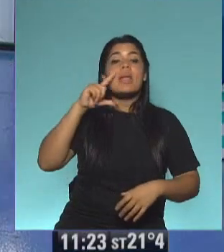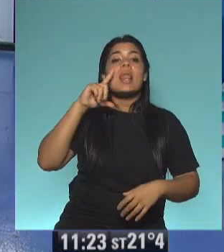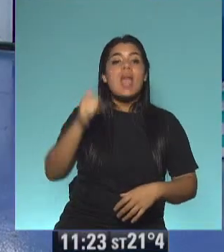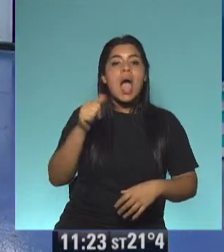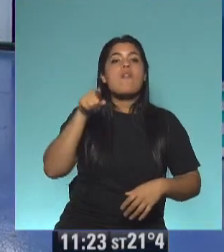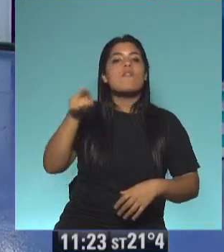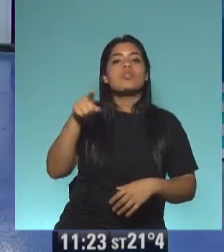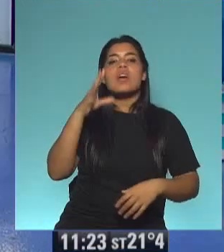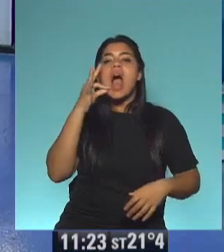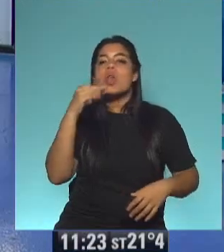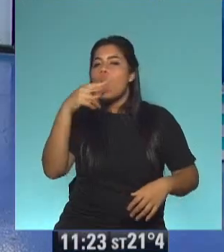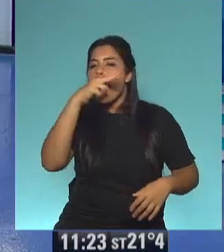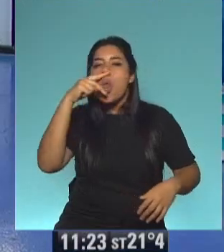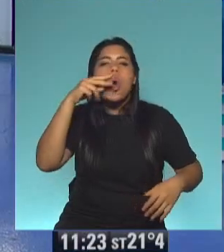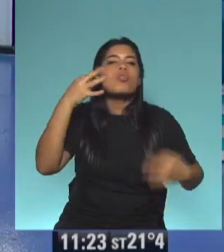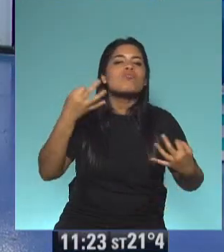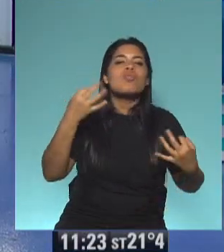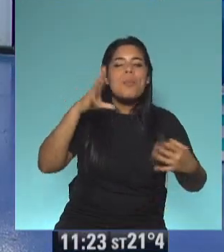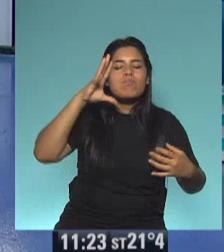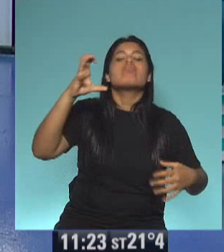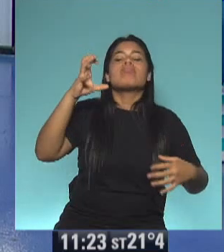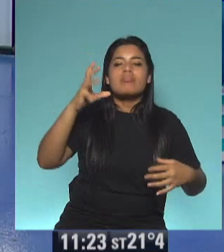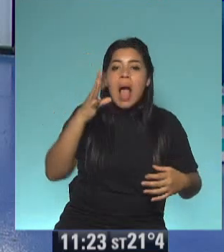guste mucho que te haga recordar algo?